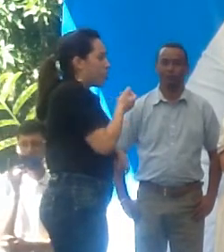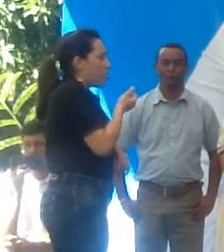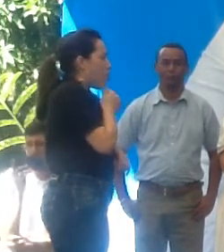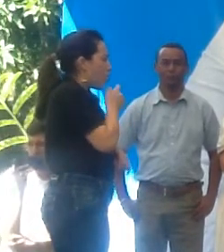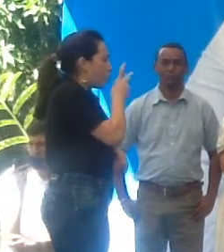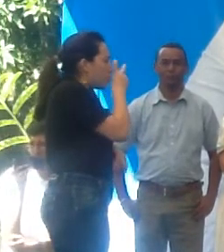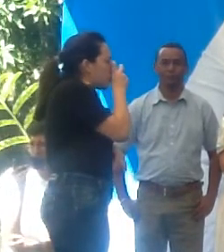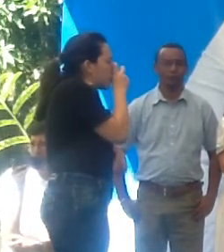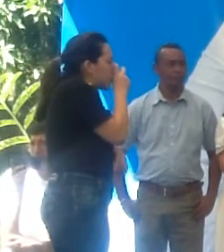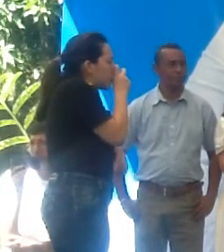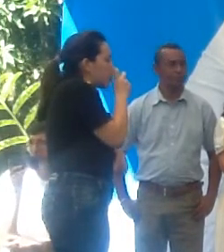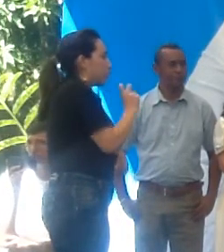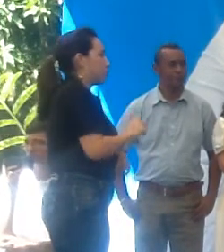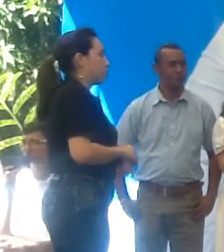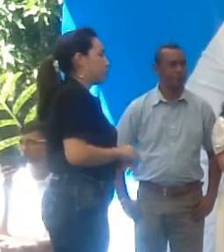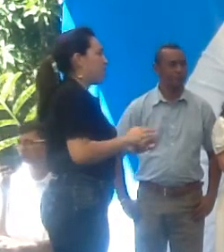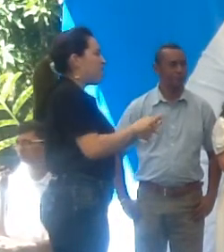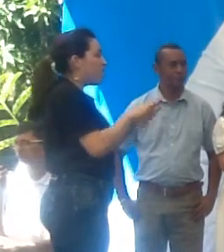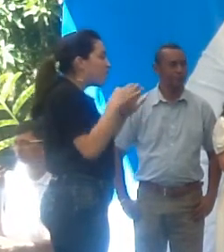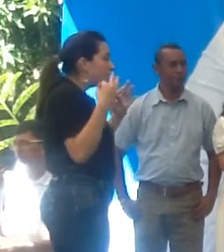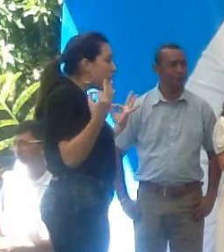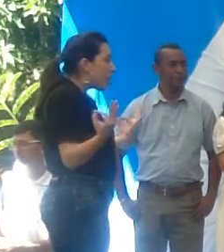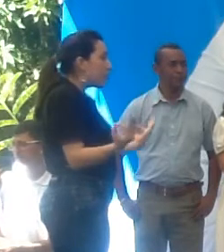casos de familias